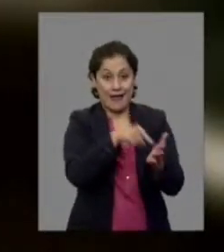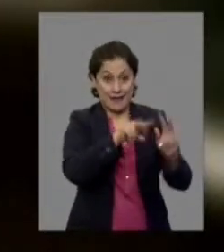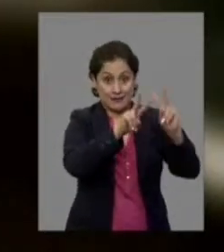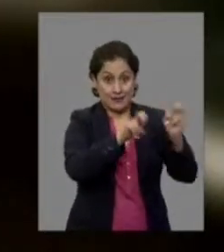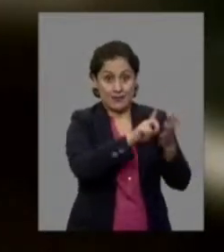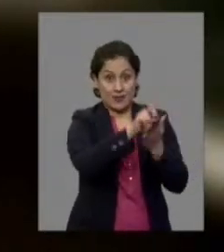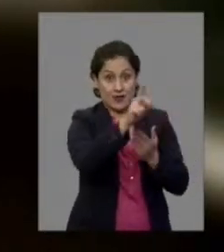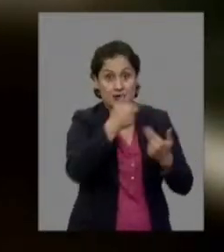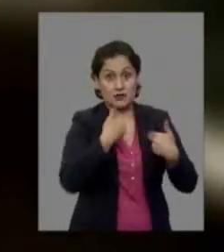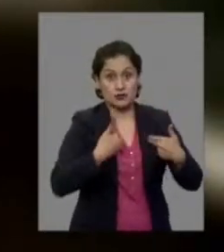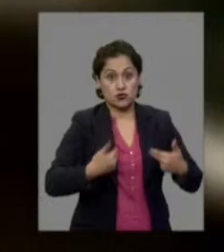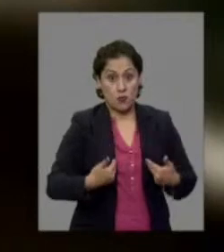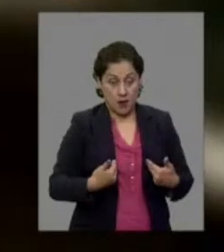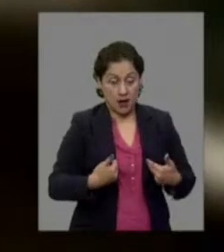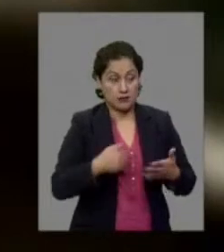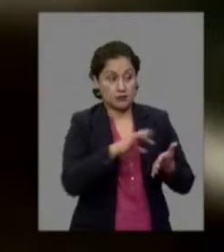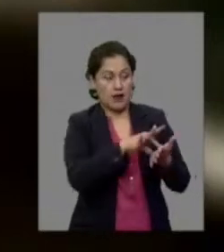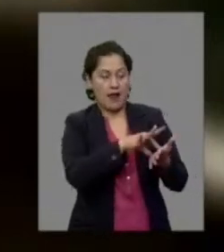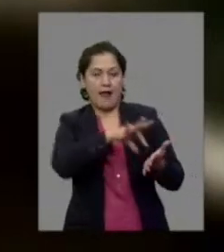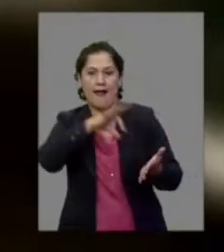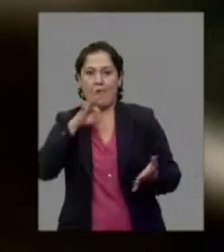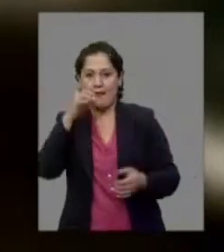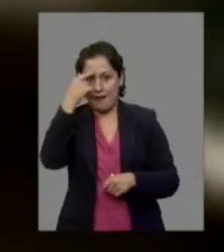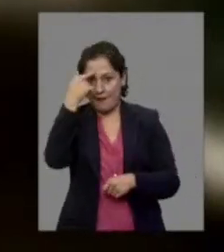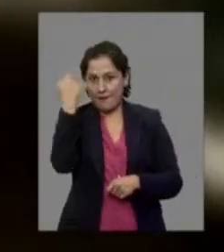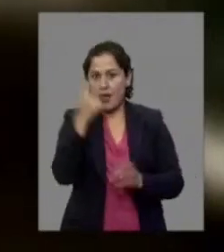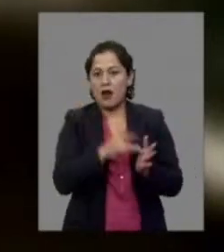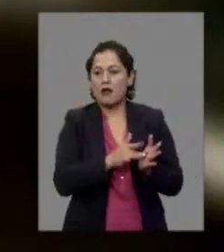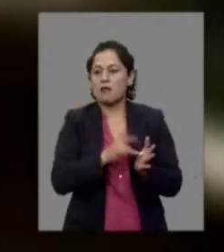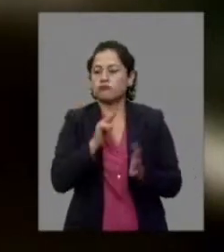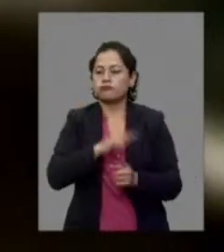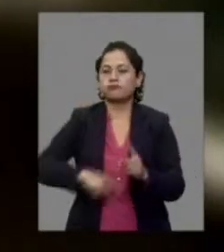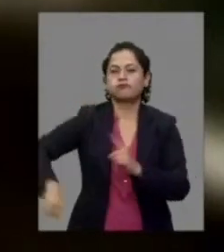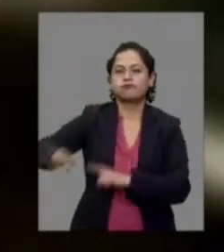avanzar en la protección de estos derechos. Yo quisiera